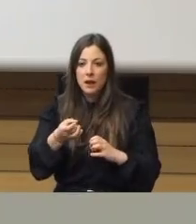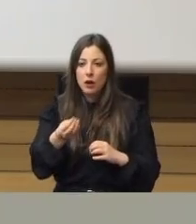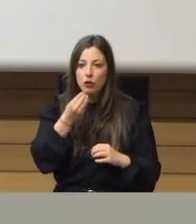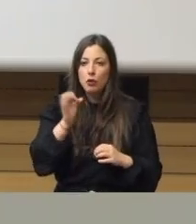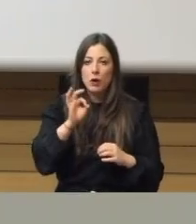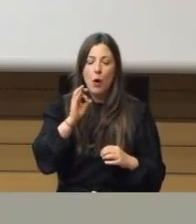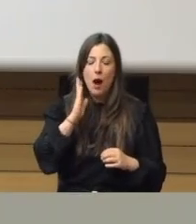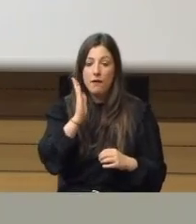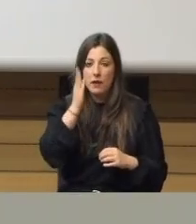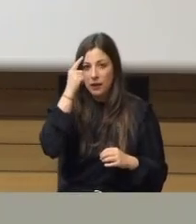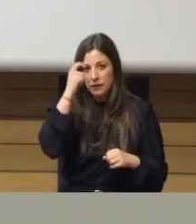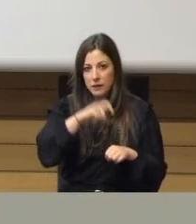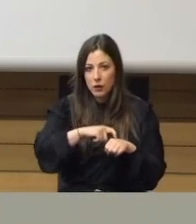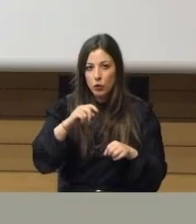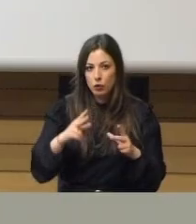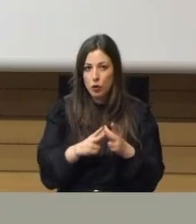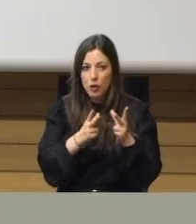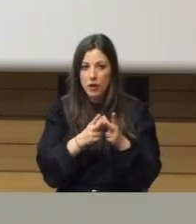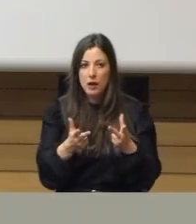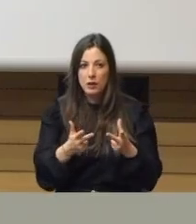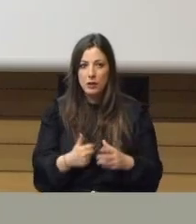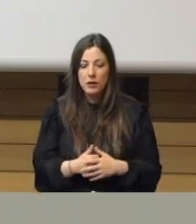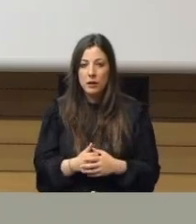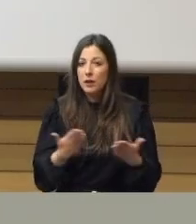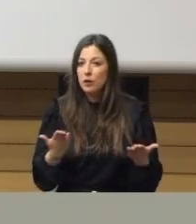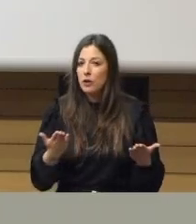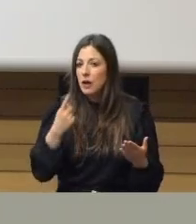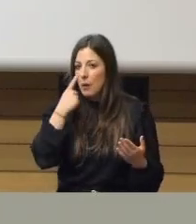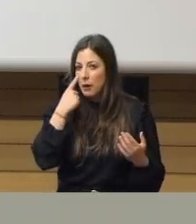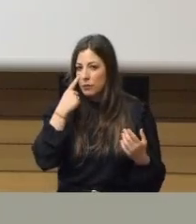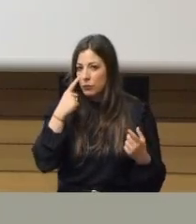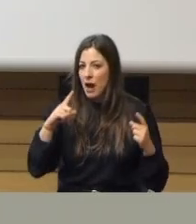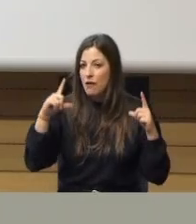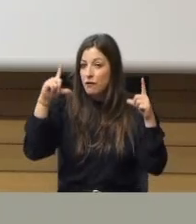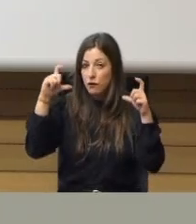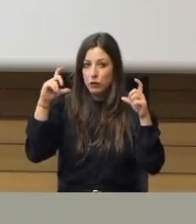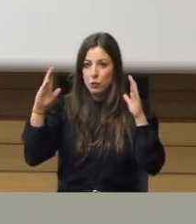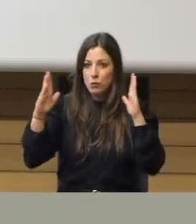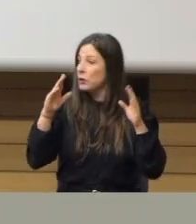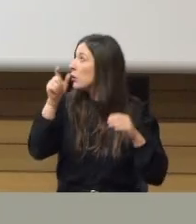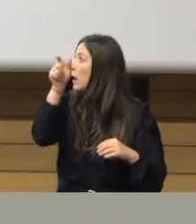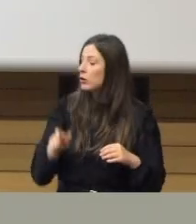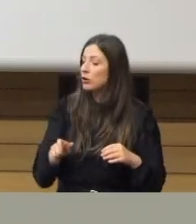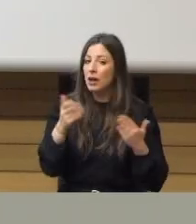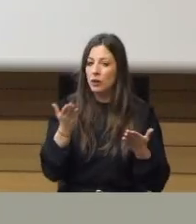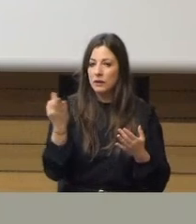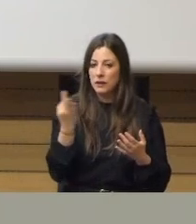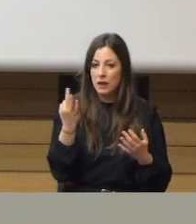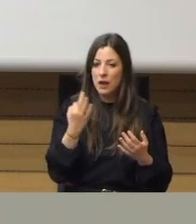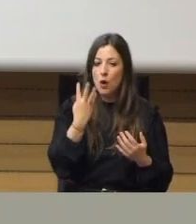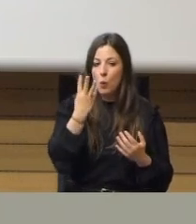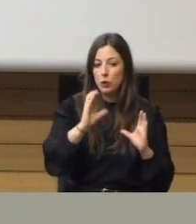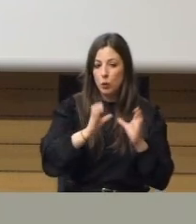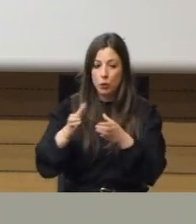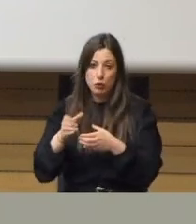psicosociales, no todos los consumidores de sustancias. Vamos a hacer una fotografía del momento de la persona. Entonces encontramos 4 grupos de